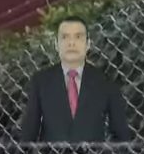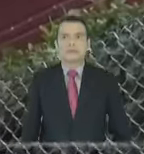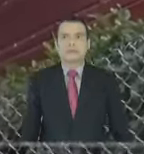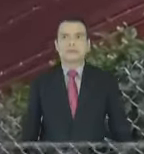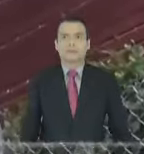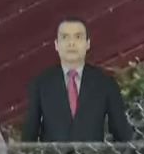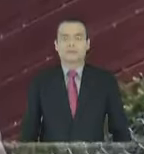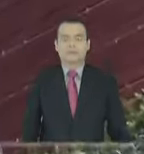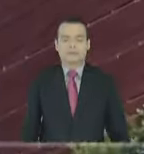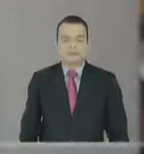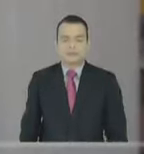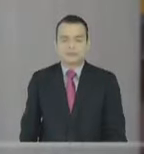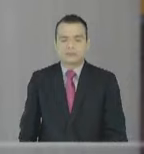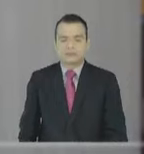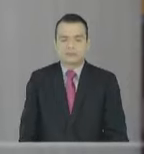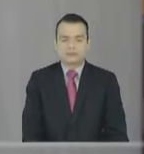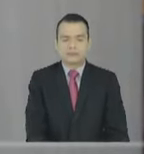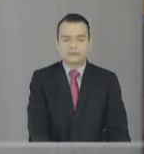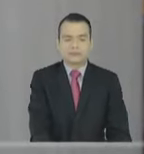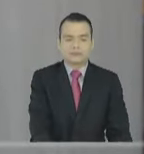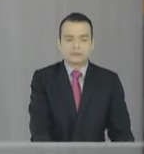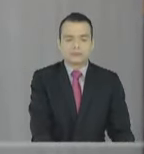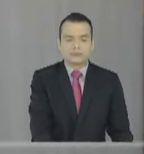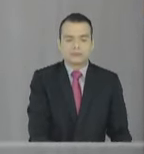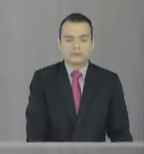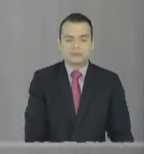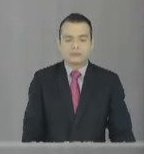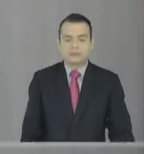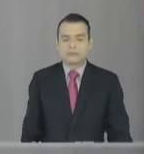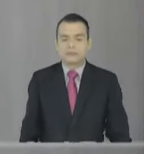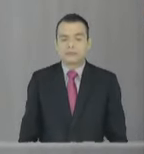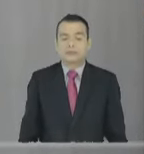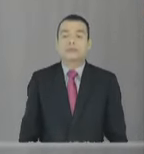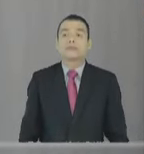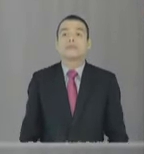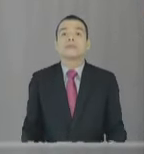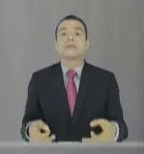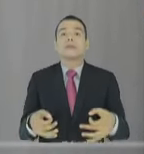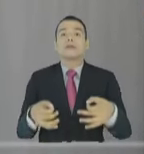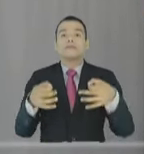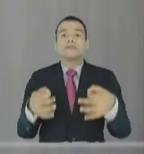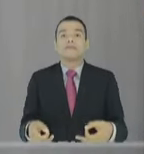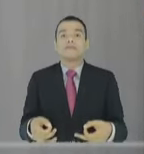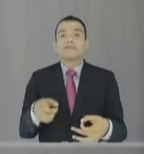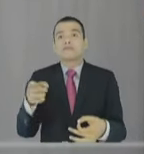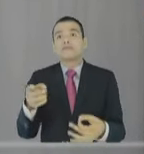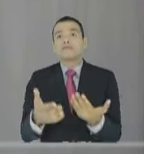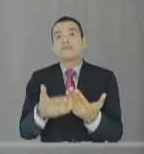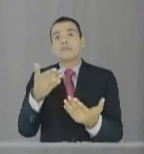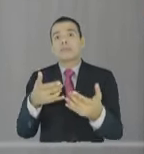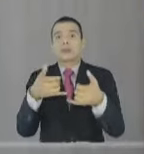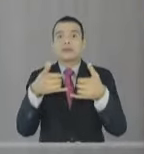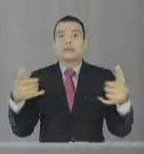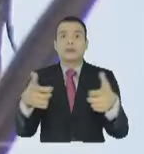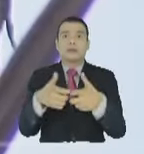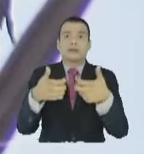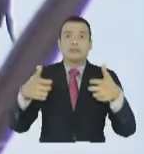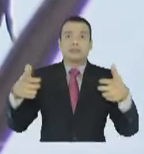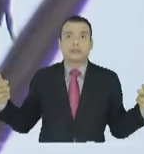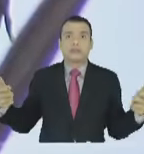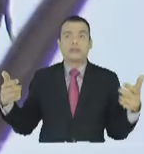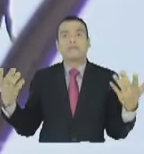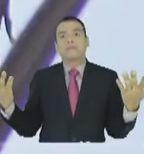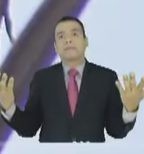graves emergencias como incendios se están colocando productos en el mercado que al final van a van a generar un cortocircuito y consecuente